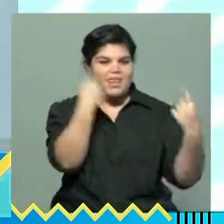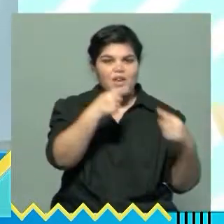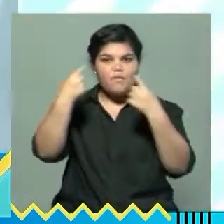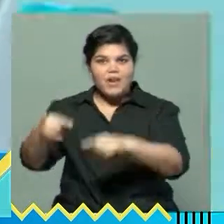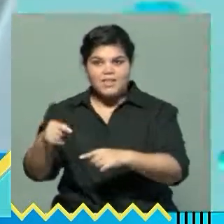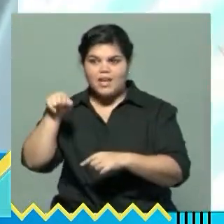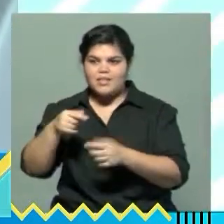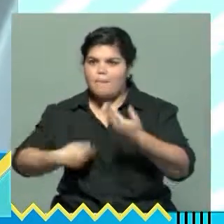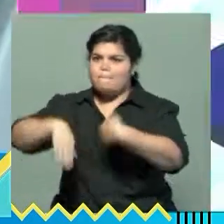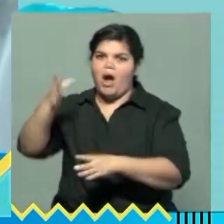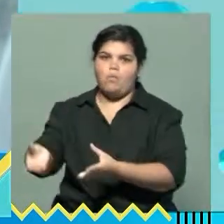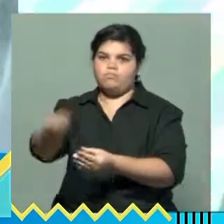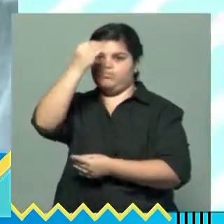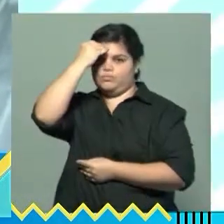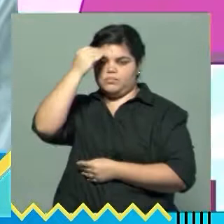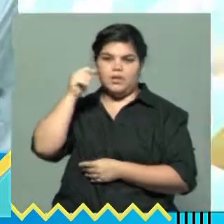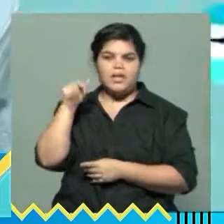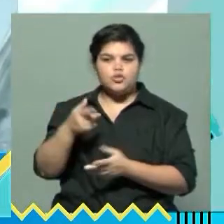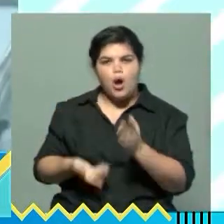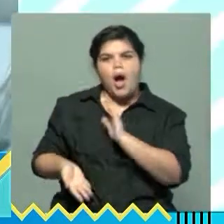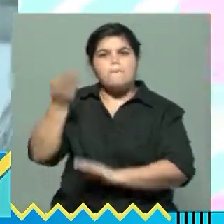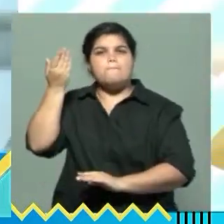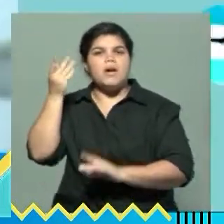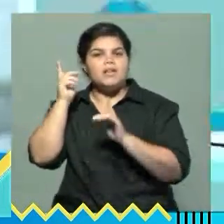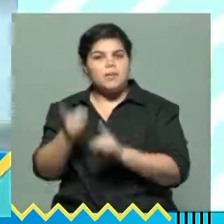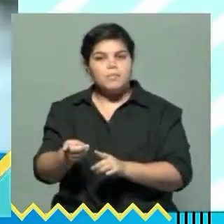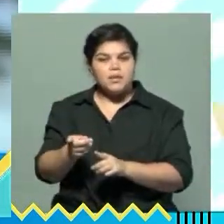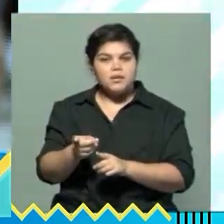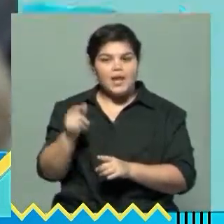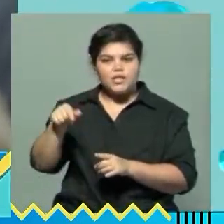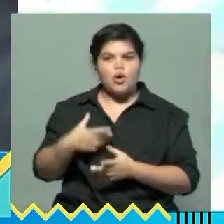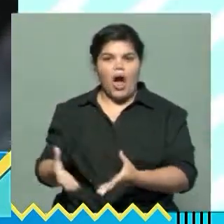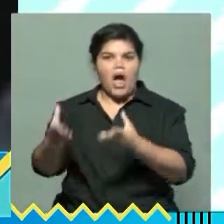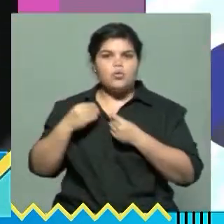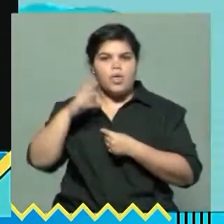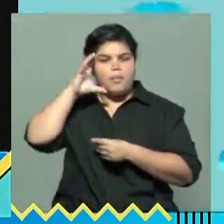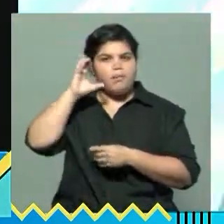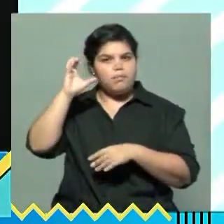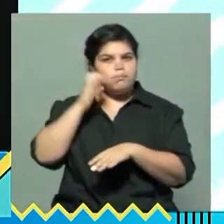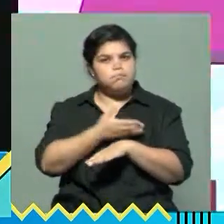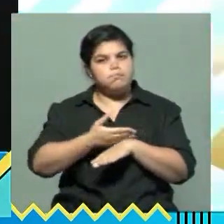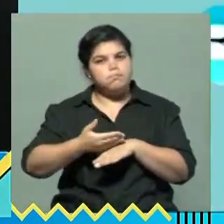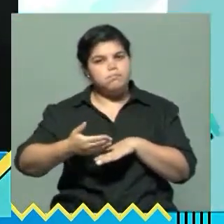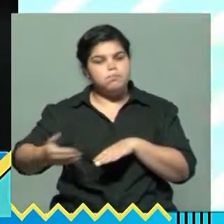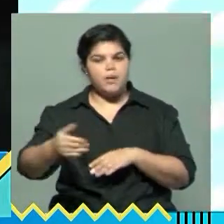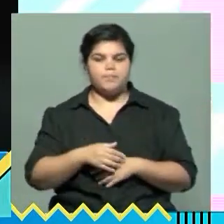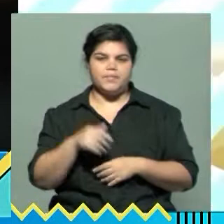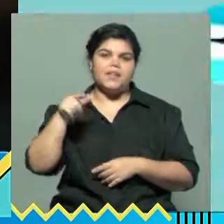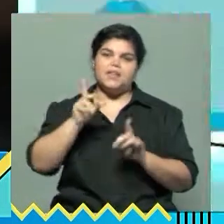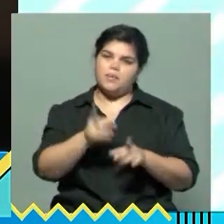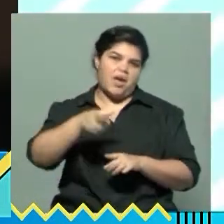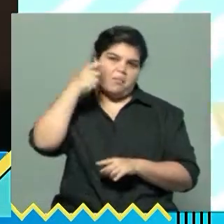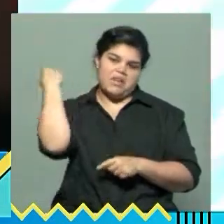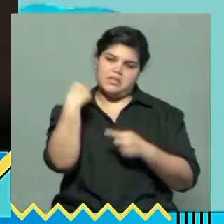aumenta escalonadamente. Y no solamente aumenta, sino que termina siendo más duradera en el tiempo. Así como esto hay muchas otras experiencias,